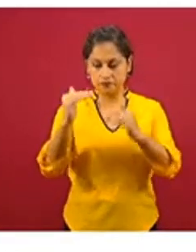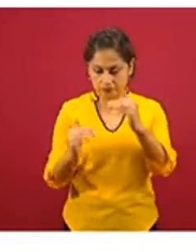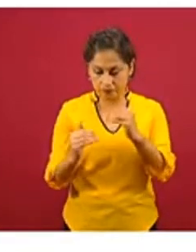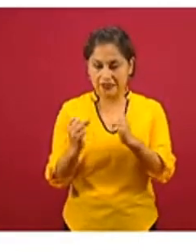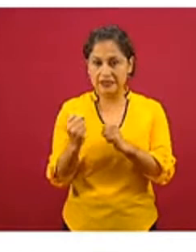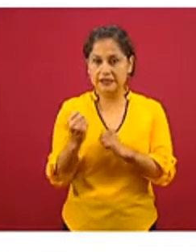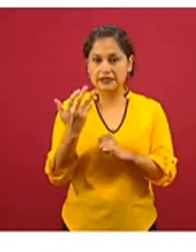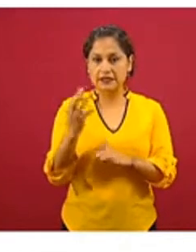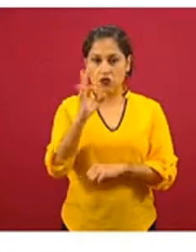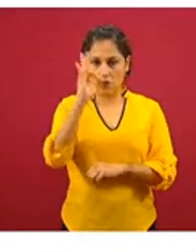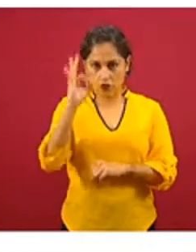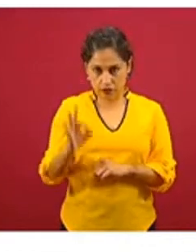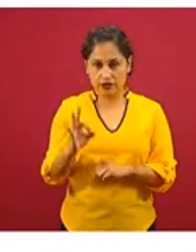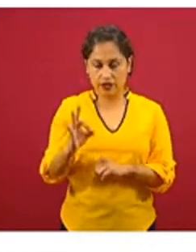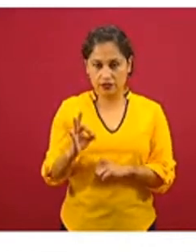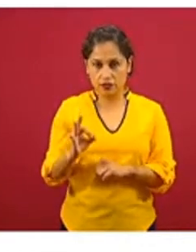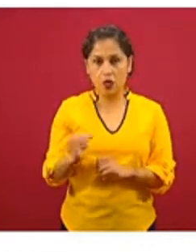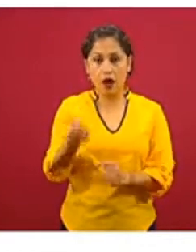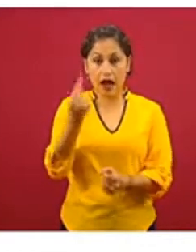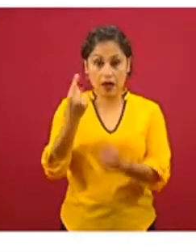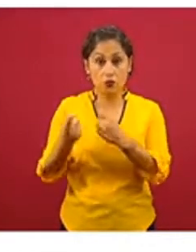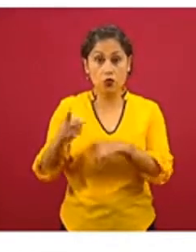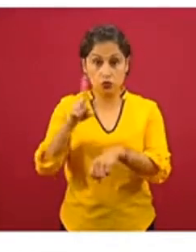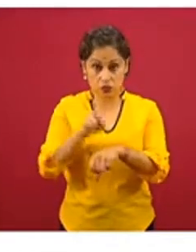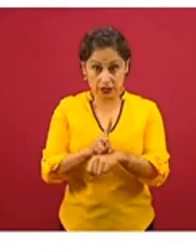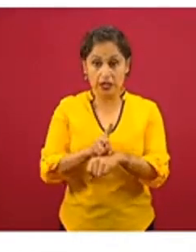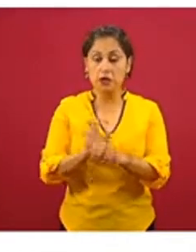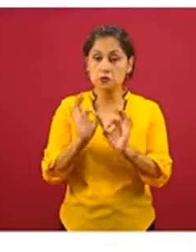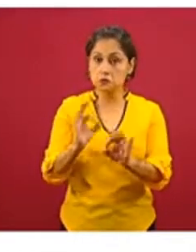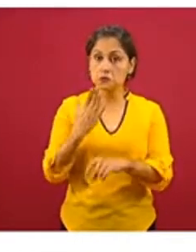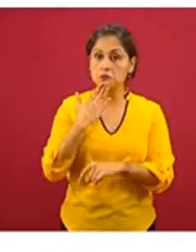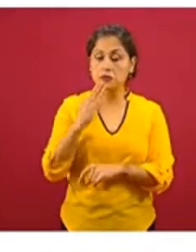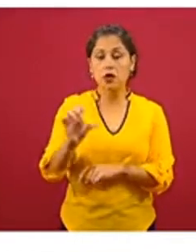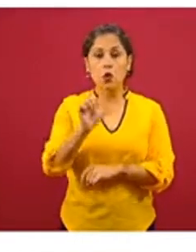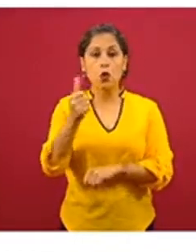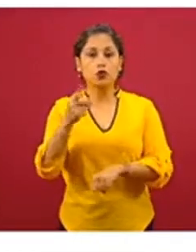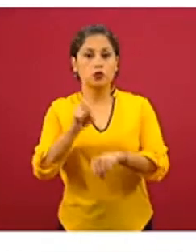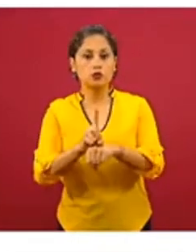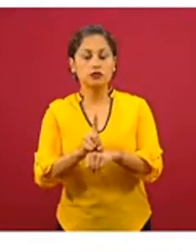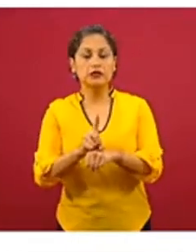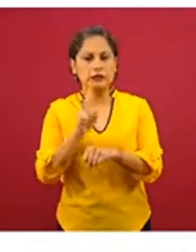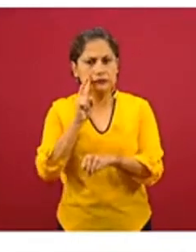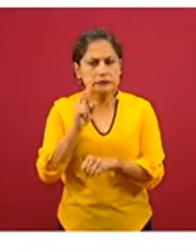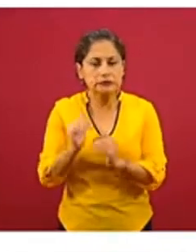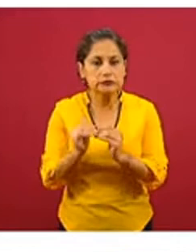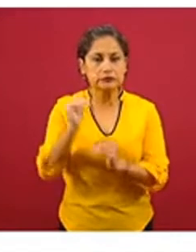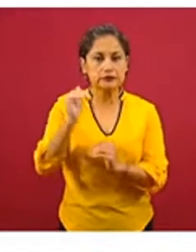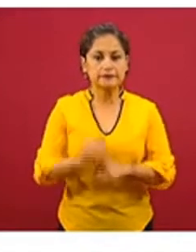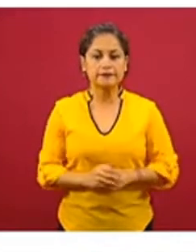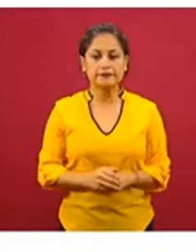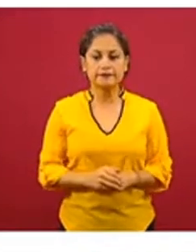65%. En algunos días lo han logrado, algunos días se ve mayor movilidad. El estado de Quintana Roo,